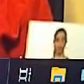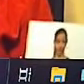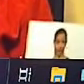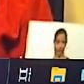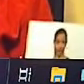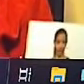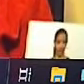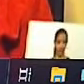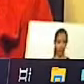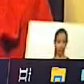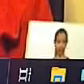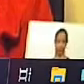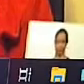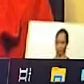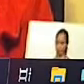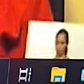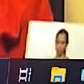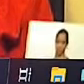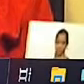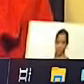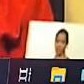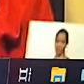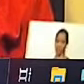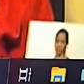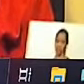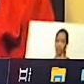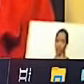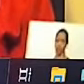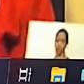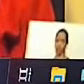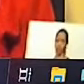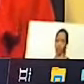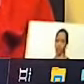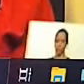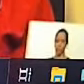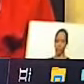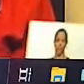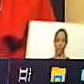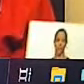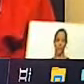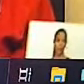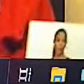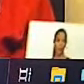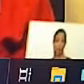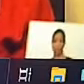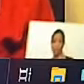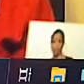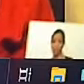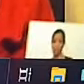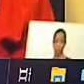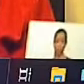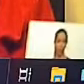que se avecinan. Y bueno, nada, también mucha expectativa con lo que va a pasar el martes. Nosotros vamos a paralizar nuestra agenda.